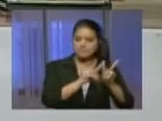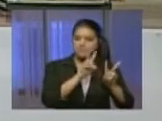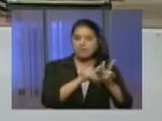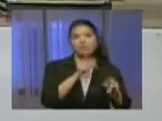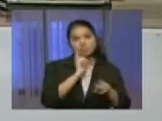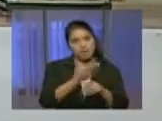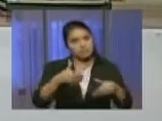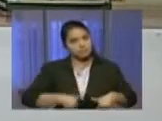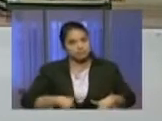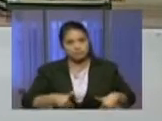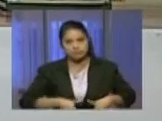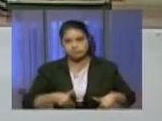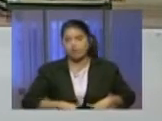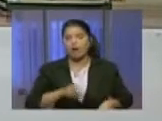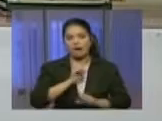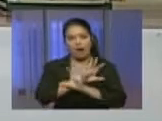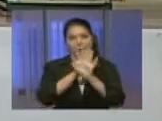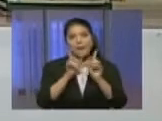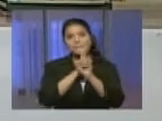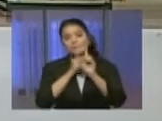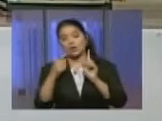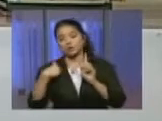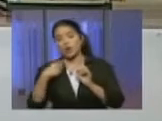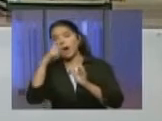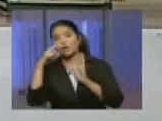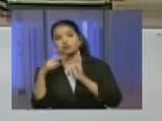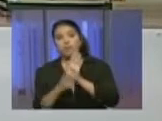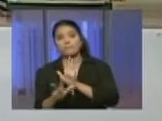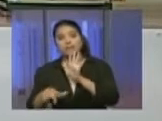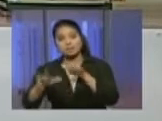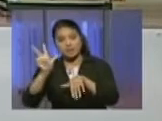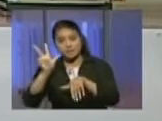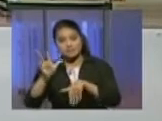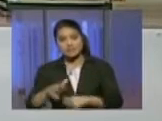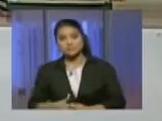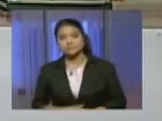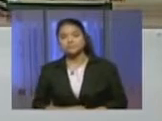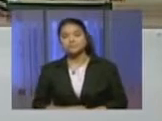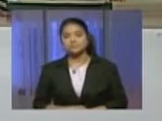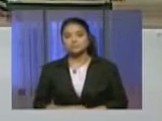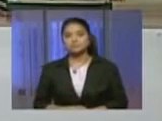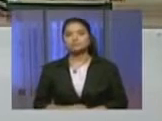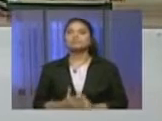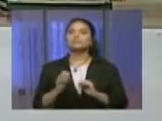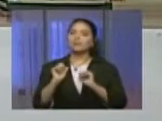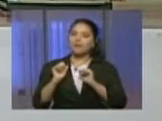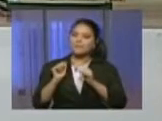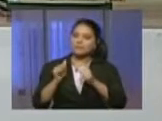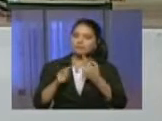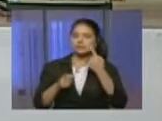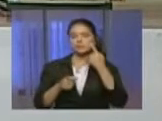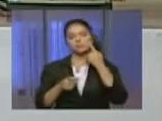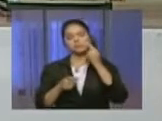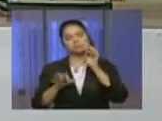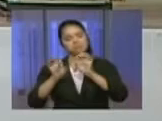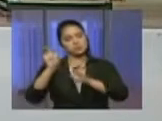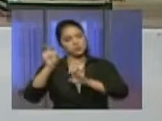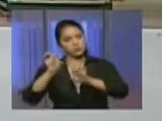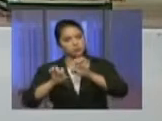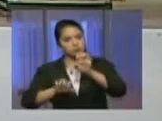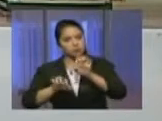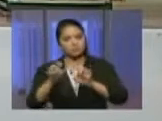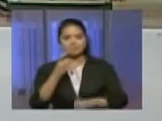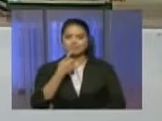ser y yo en el año 2013 H lo empecé a evaluar y dije